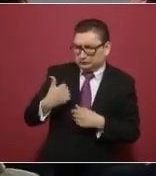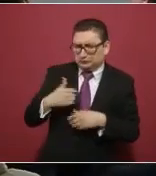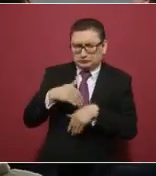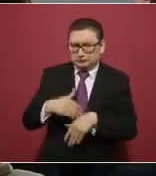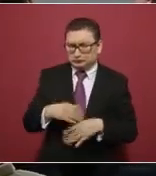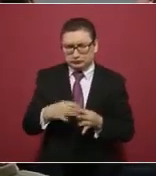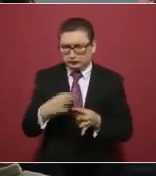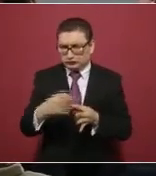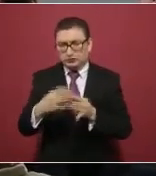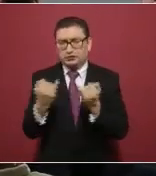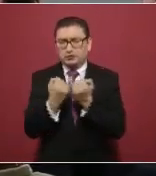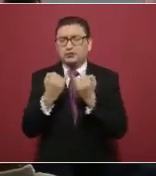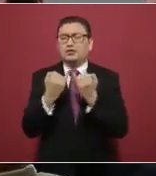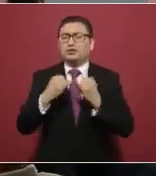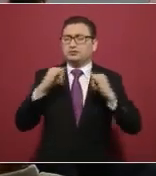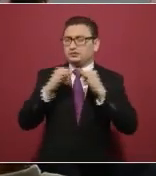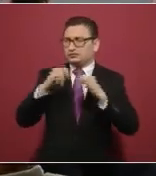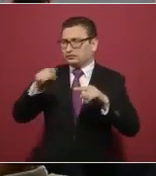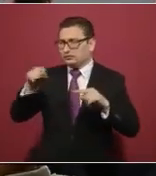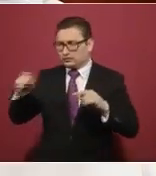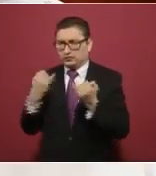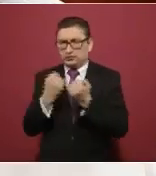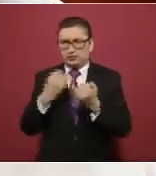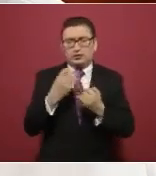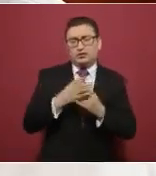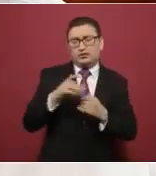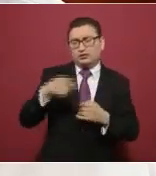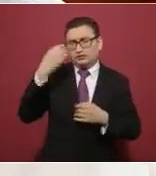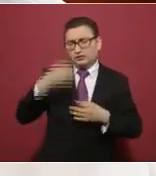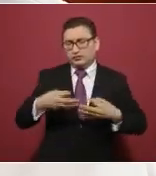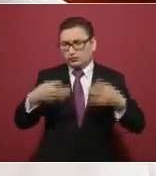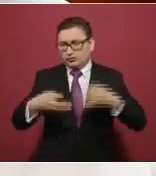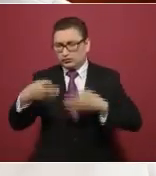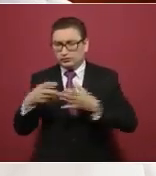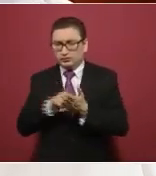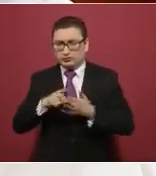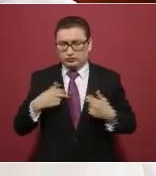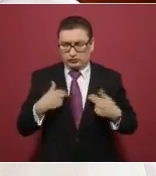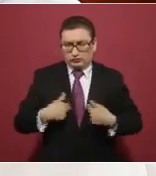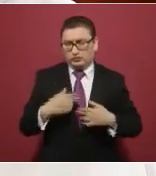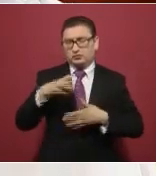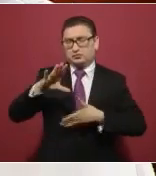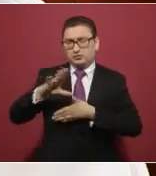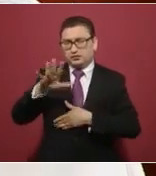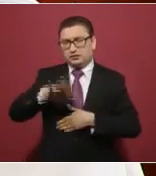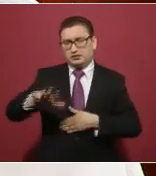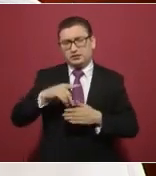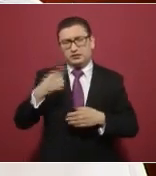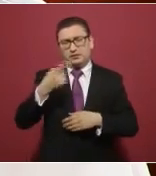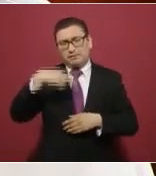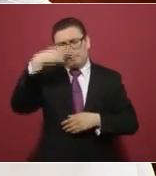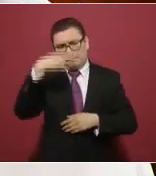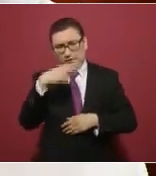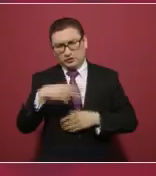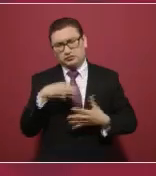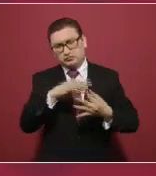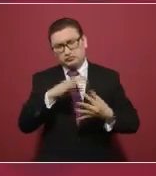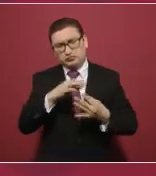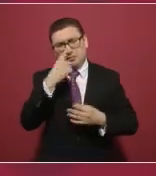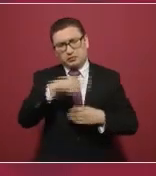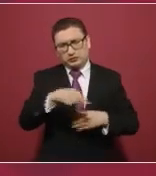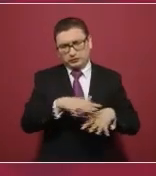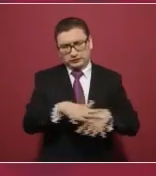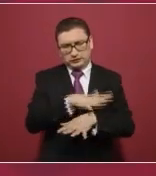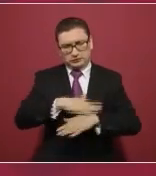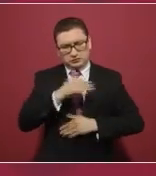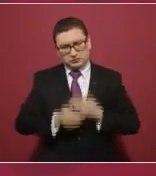regionales e internacionales como la Corte Interamericana de Derechos Humanos, que ofrecen al Estado mexicano herramientas de cambio para avanzar